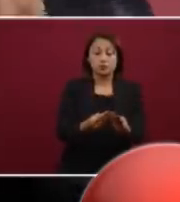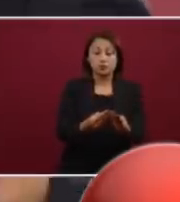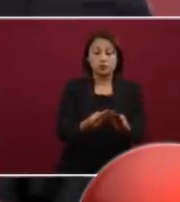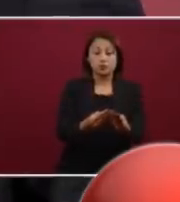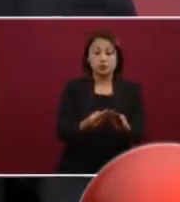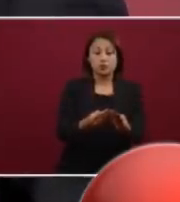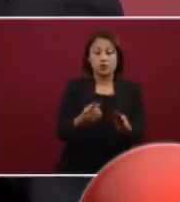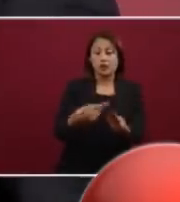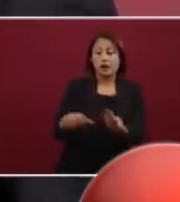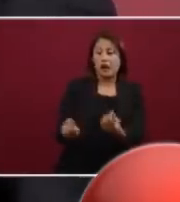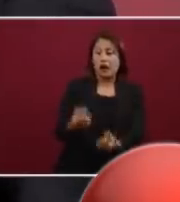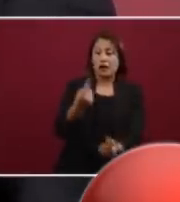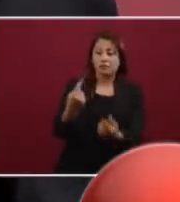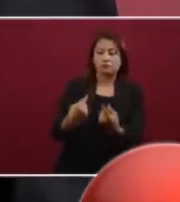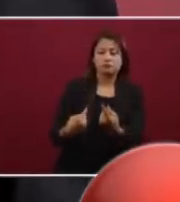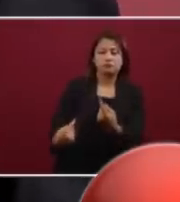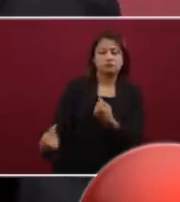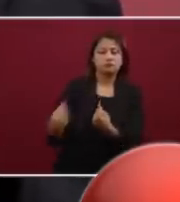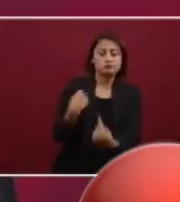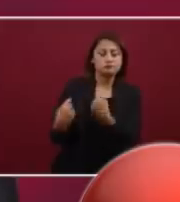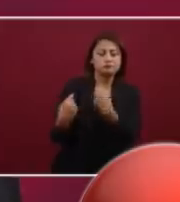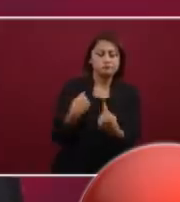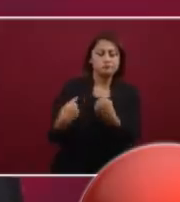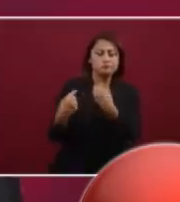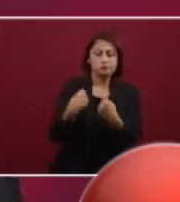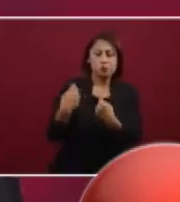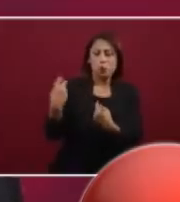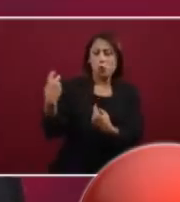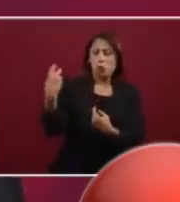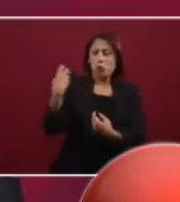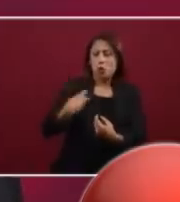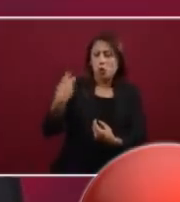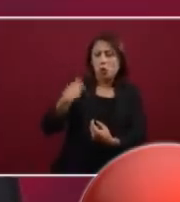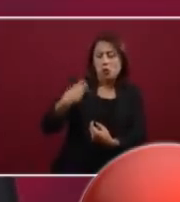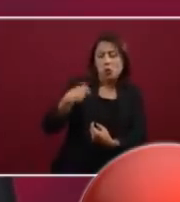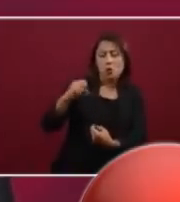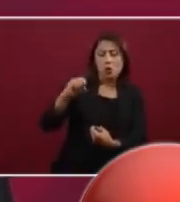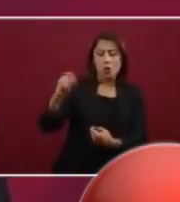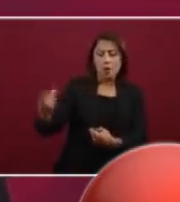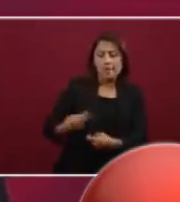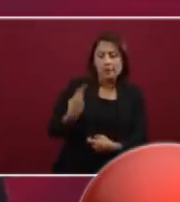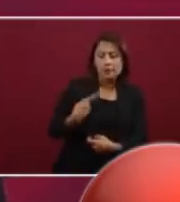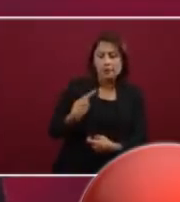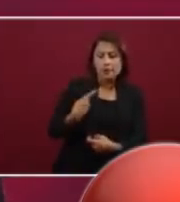ante ataques o cuestionamientos o críticas legítimas.